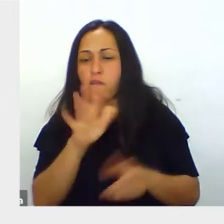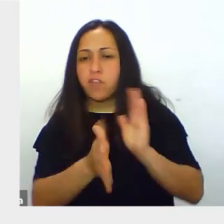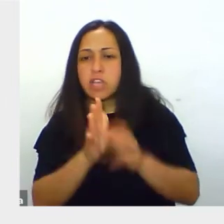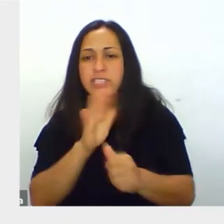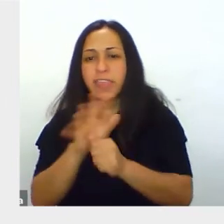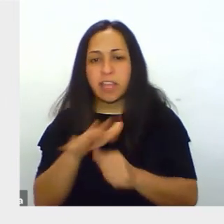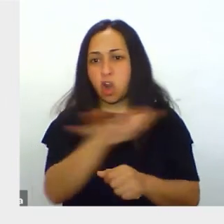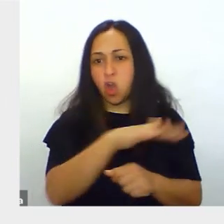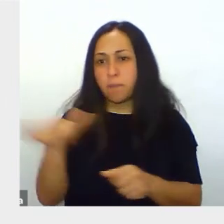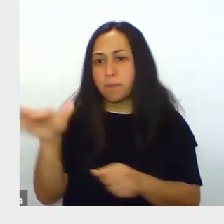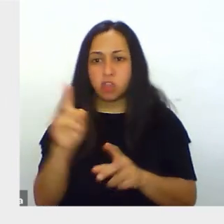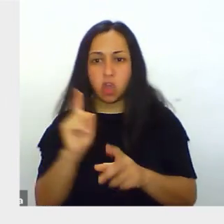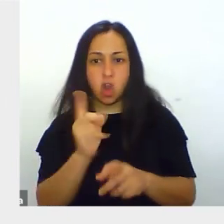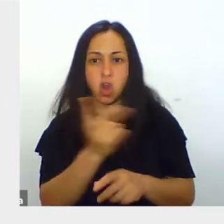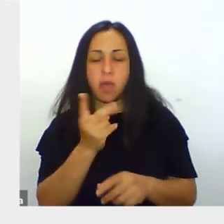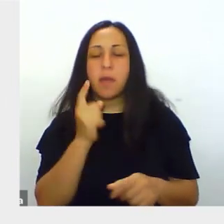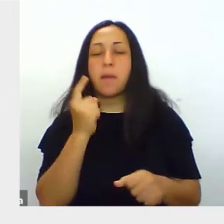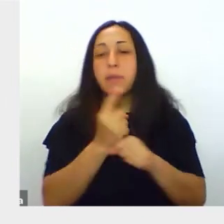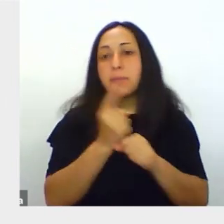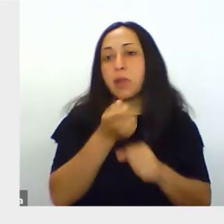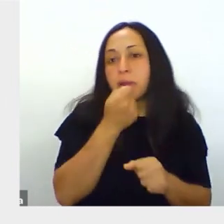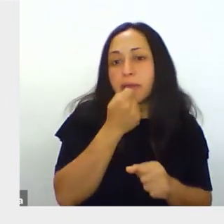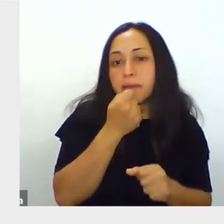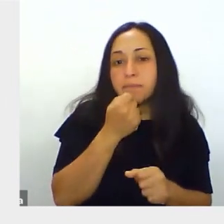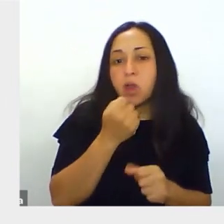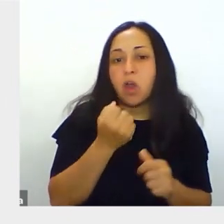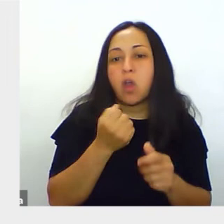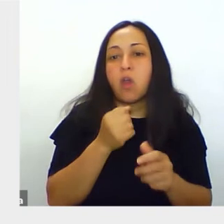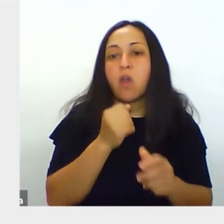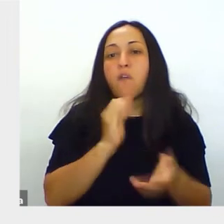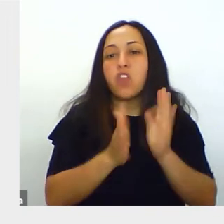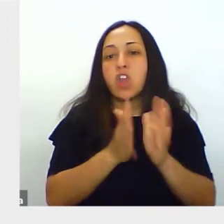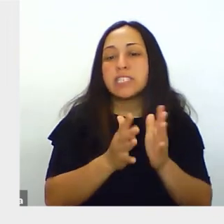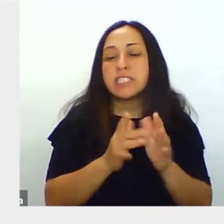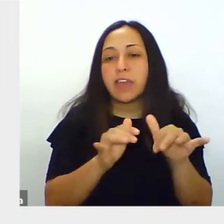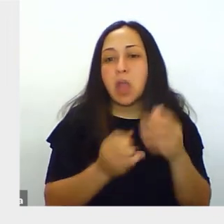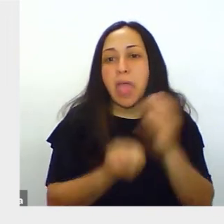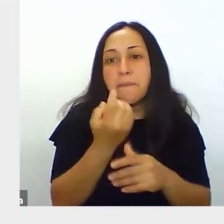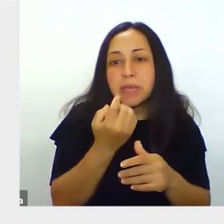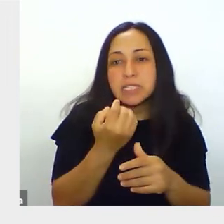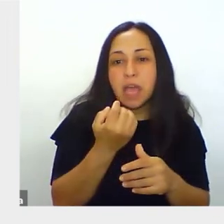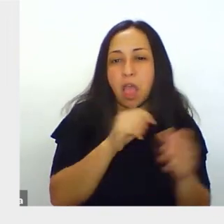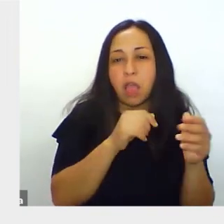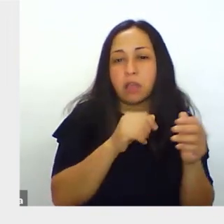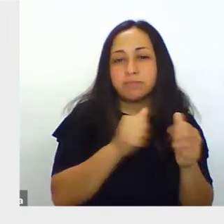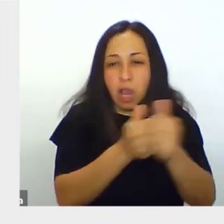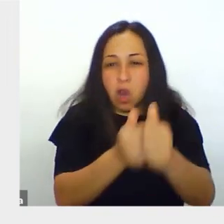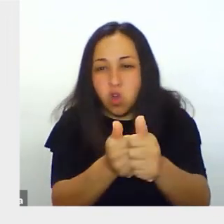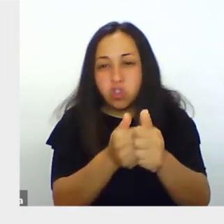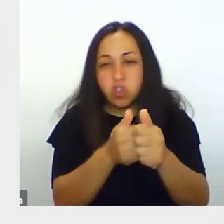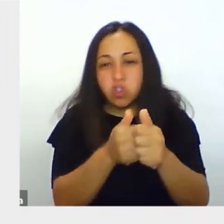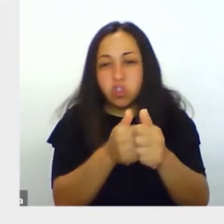violencia de género empieza en el espacio en línea, por ejemplo, en una situación de acoso o una situación de monitoreo,